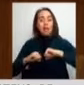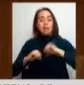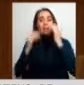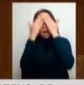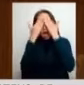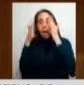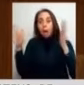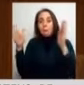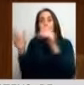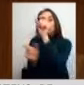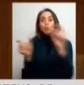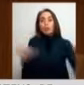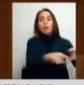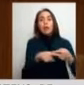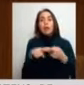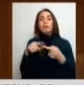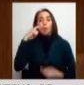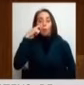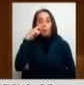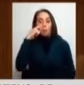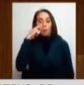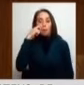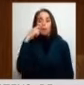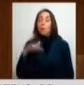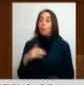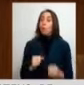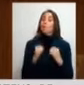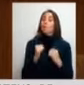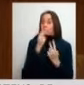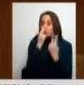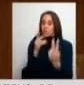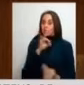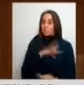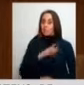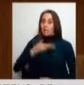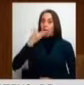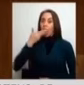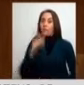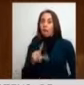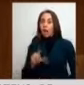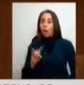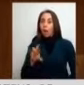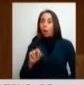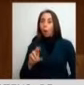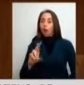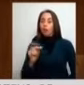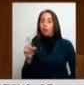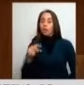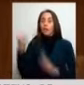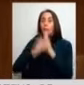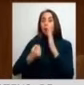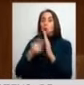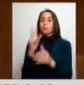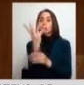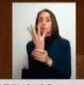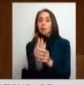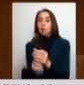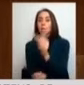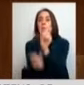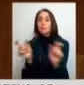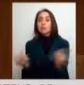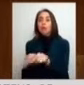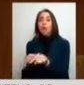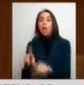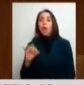es fuerte ver el chile hoy y hablar del aura rodríguez si bien la lucha no ha concluido en personas como laura encontramos